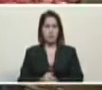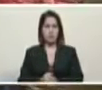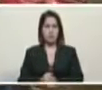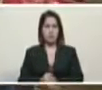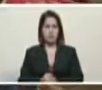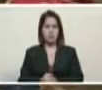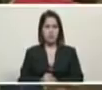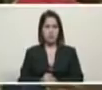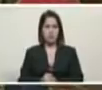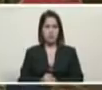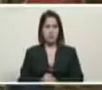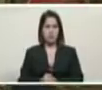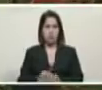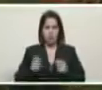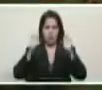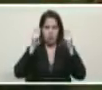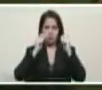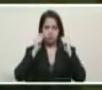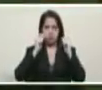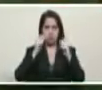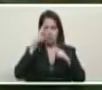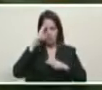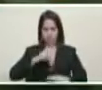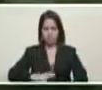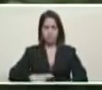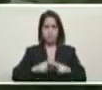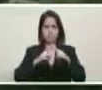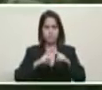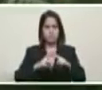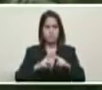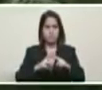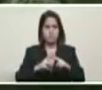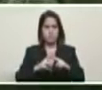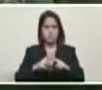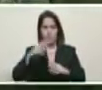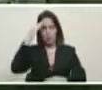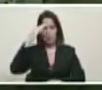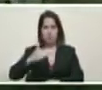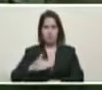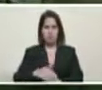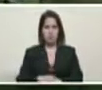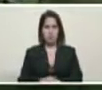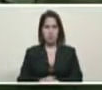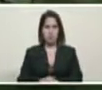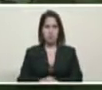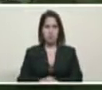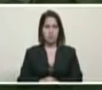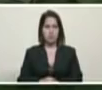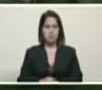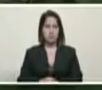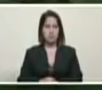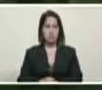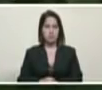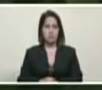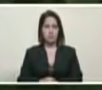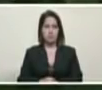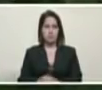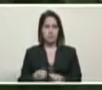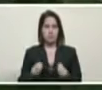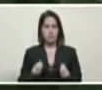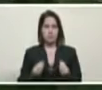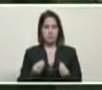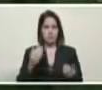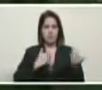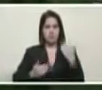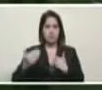de las condecoraciones y reconocimientos a los militares integrantes de la Guardia Nacional Bolivariana que resultaron